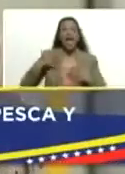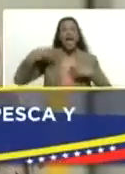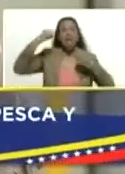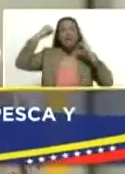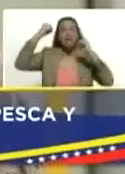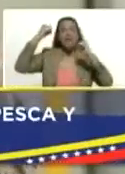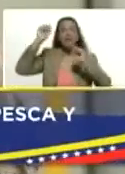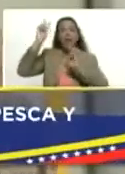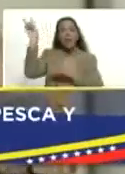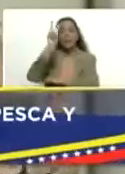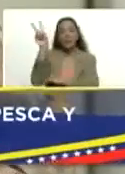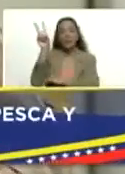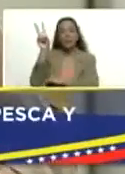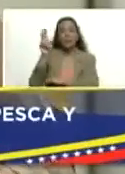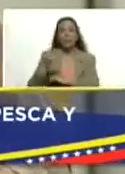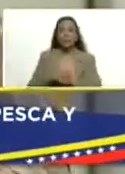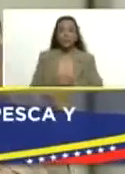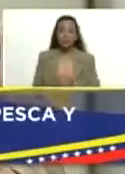patria!